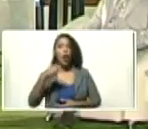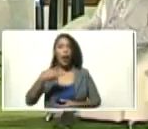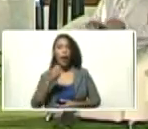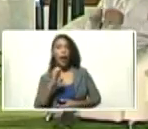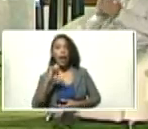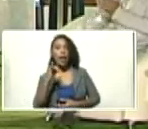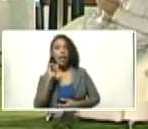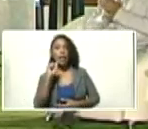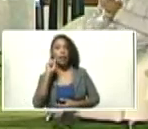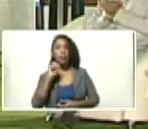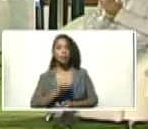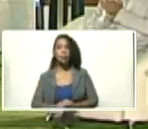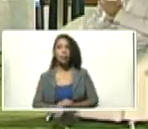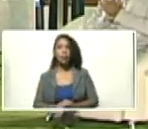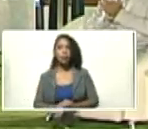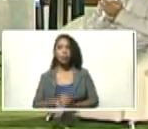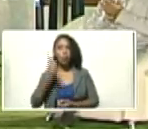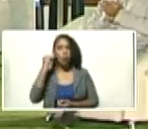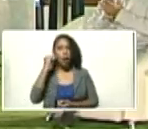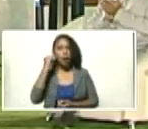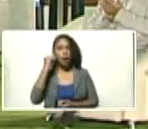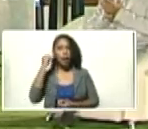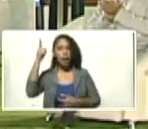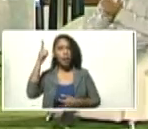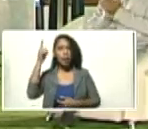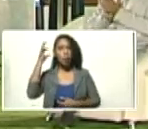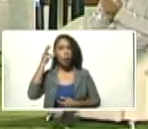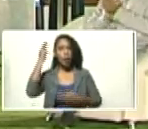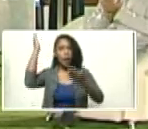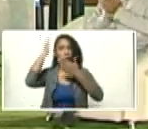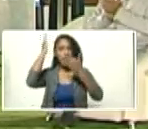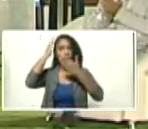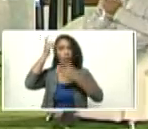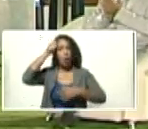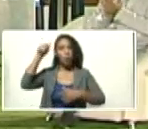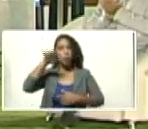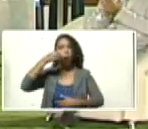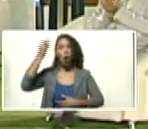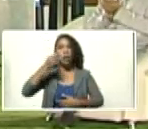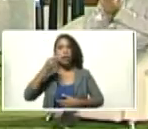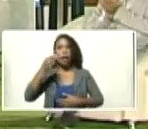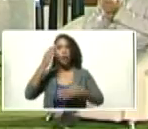especiales a Noelí Pocaterra, gran chamana de los pueblos originarios.